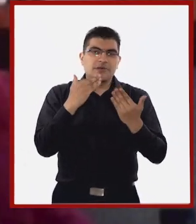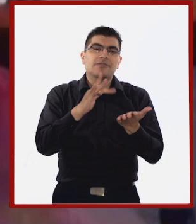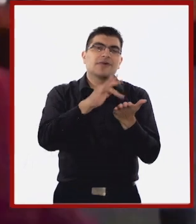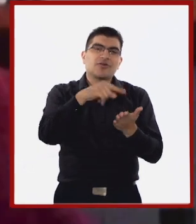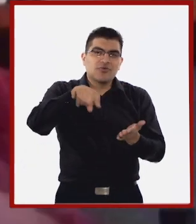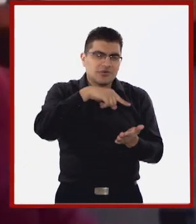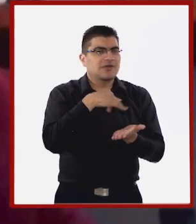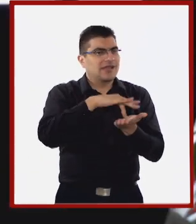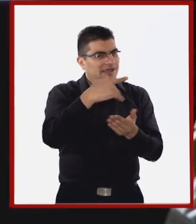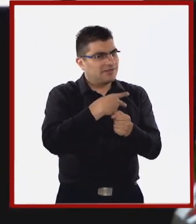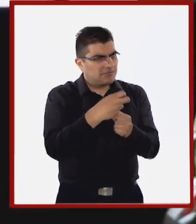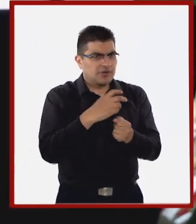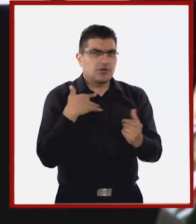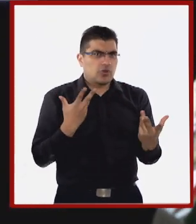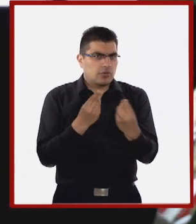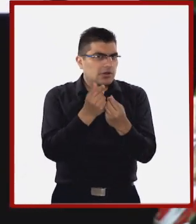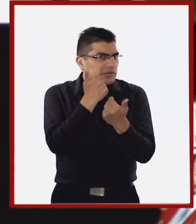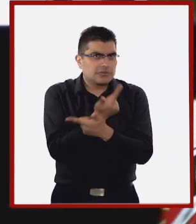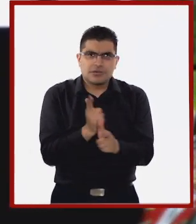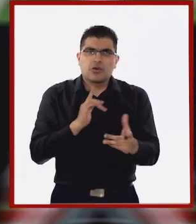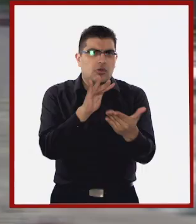cuando quieran leemos juntos.